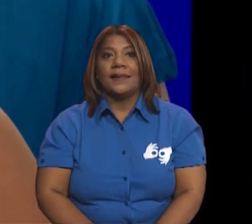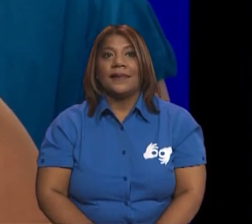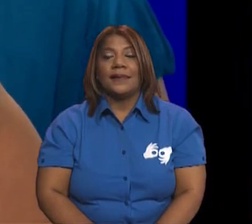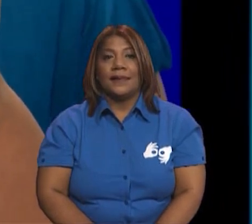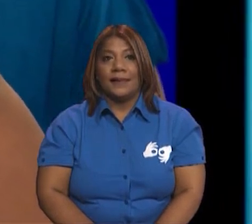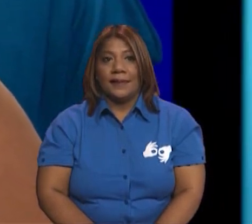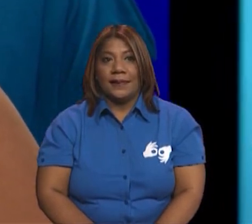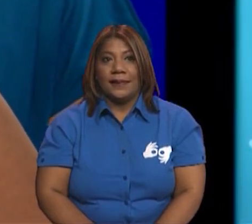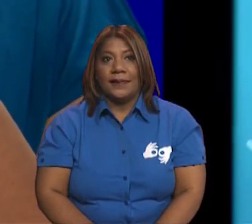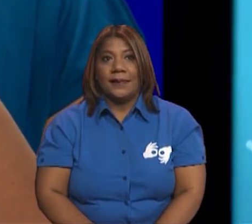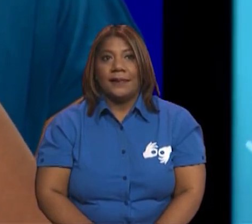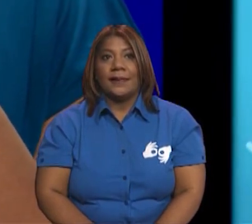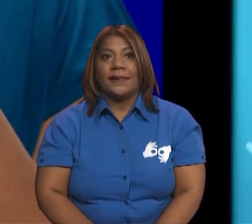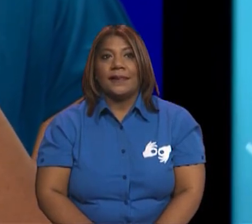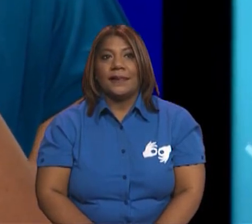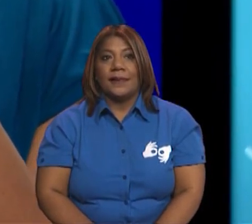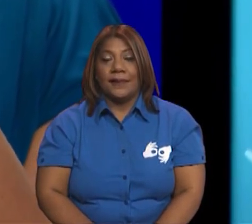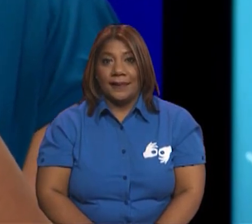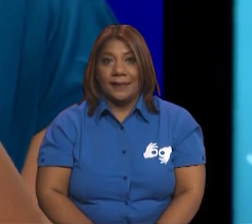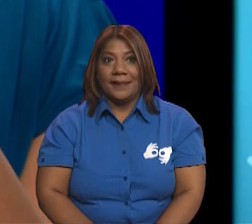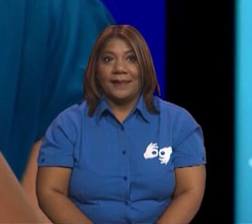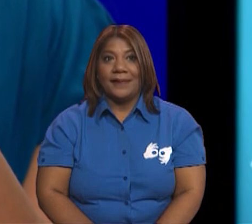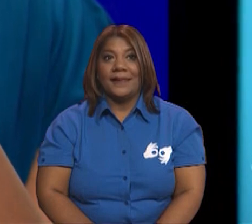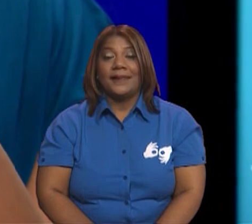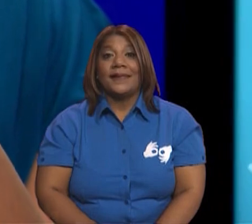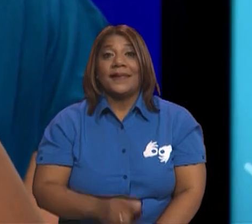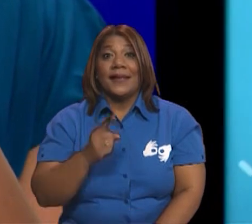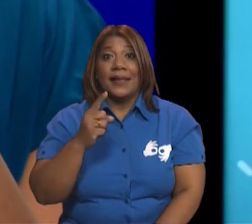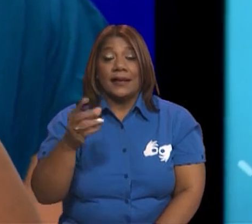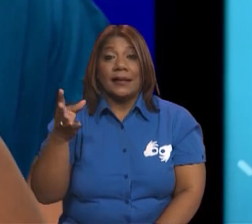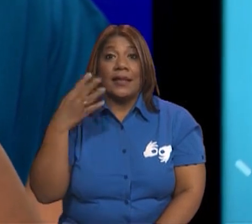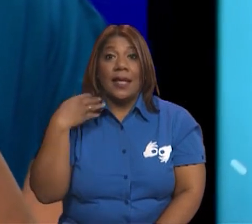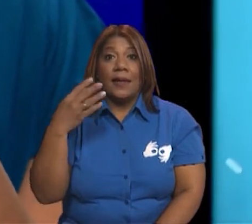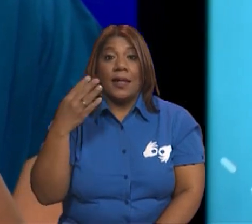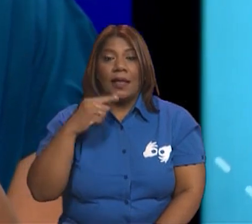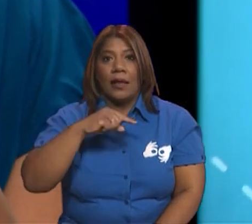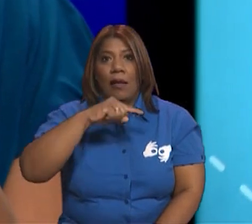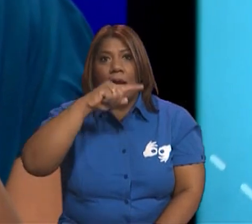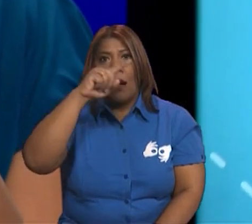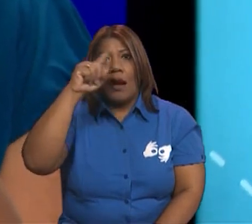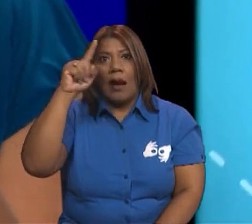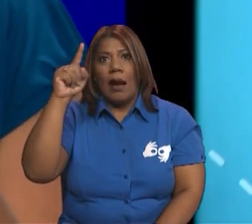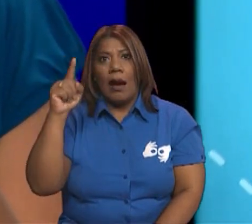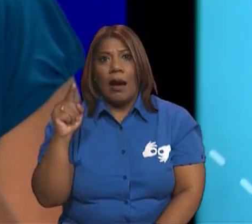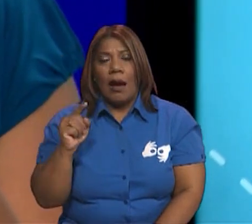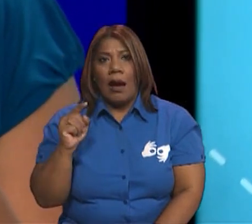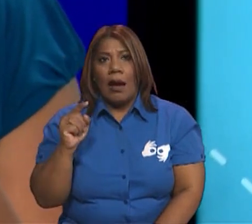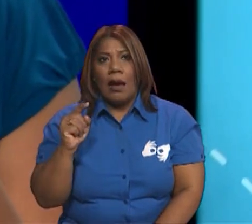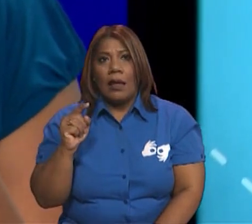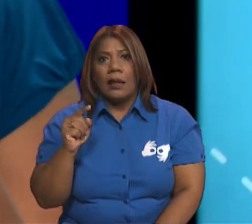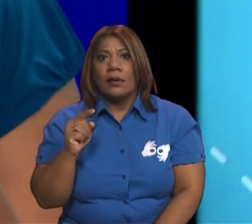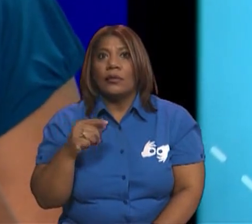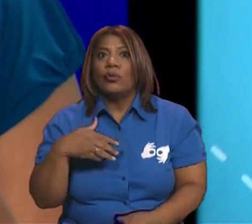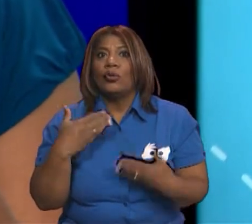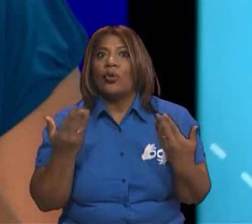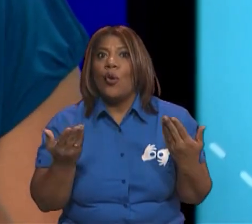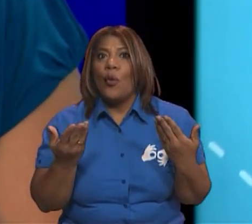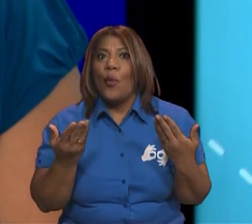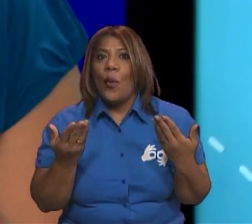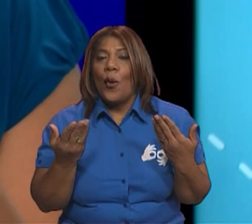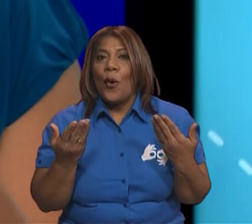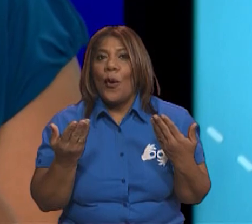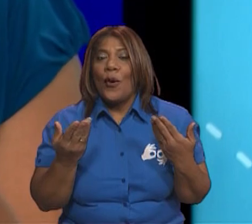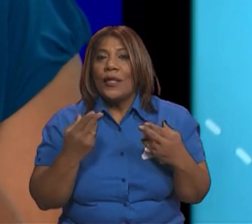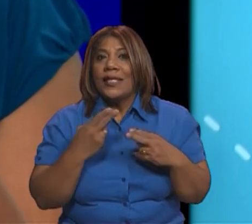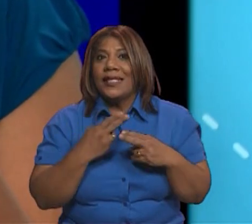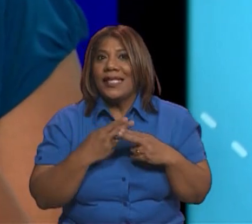esta. Quiero que recuerden muy bien este espacio que está conformado con el abanico porque lo vamos a descubrir luego